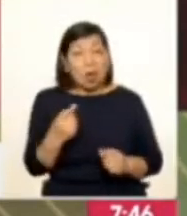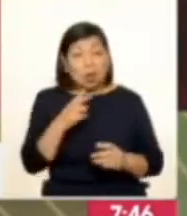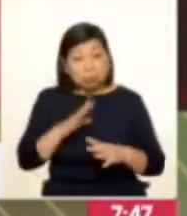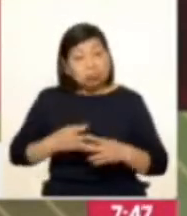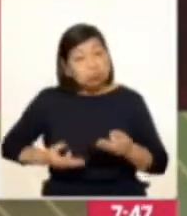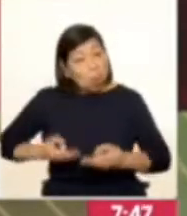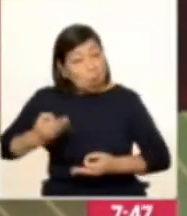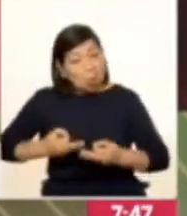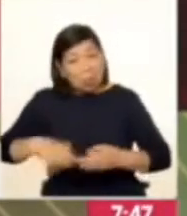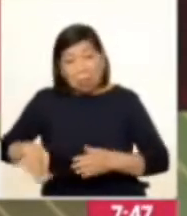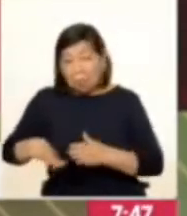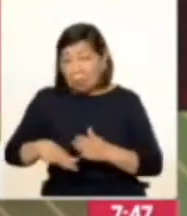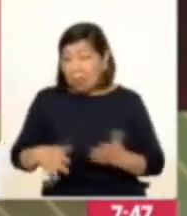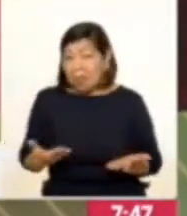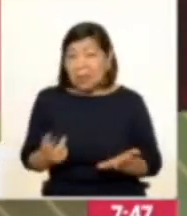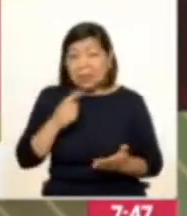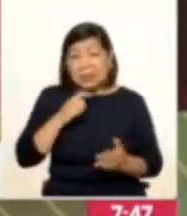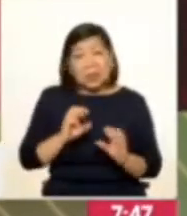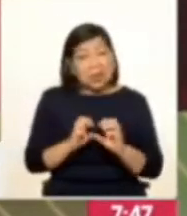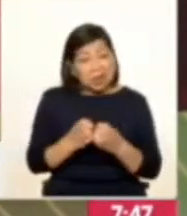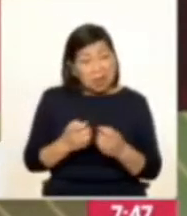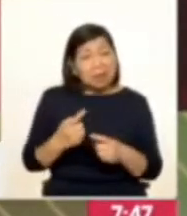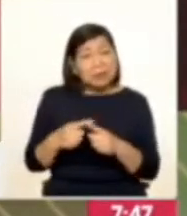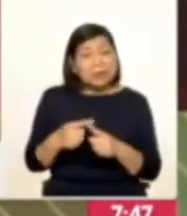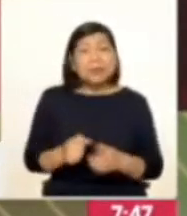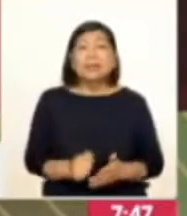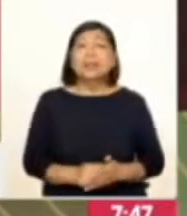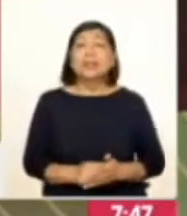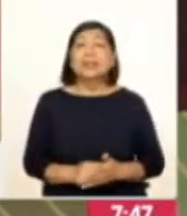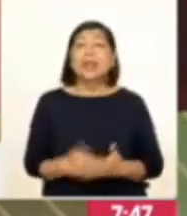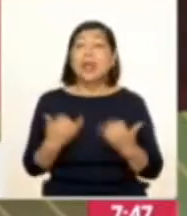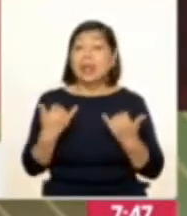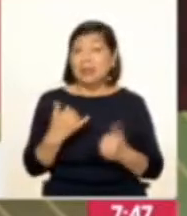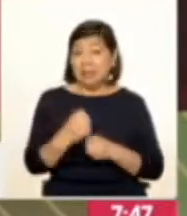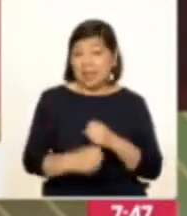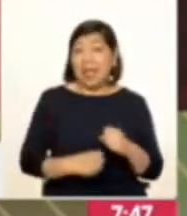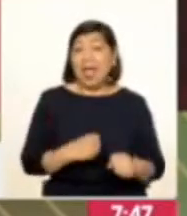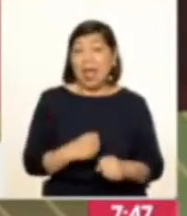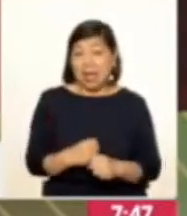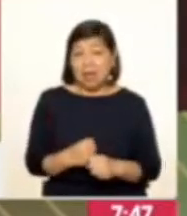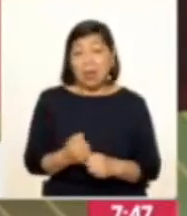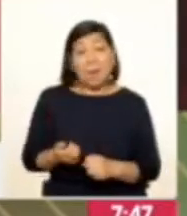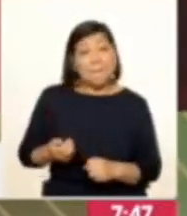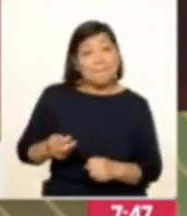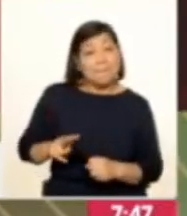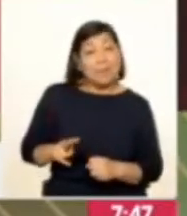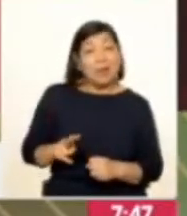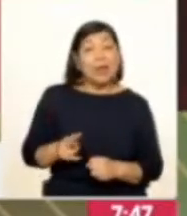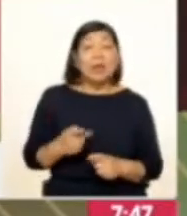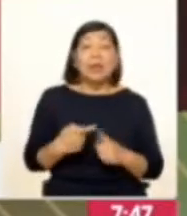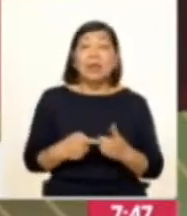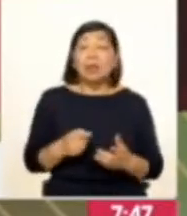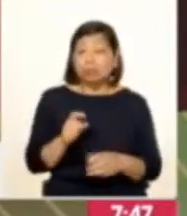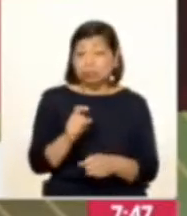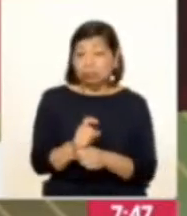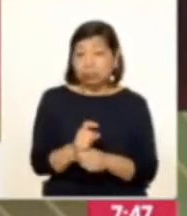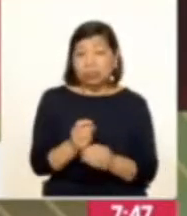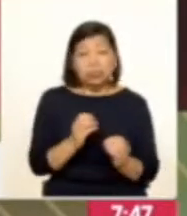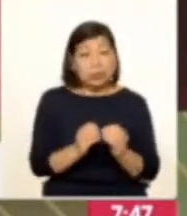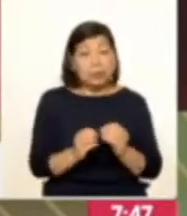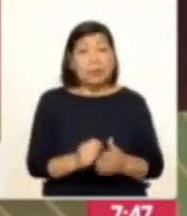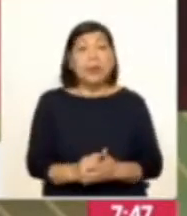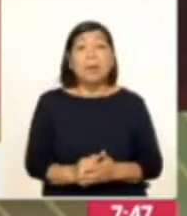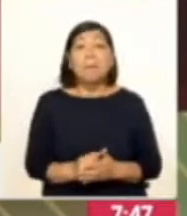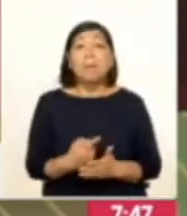auditor no haría gran cosa porque requiere un equipo multidisciplinario este año debemos aumentar al doble nuestra capacidad operacional